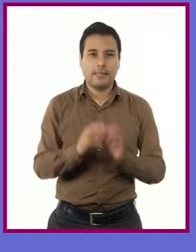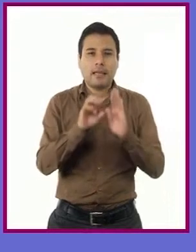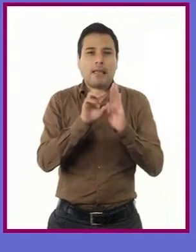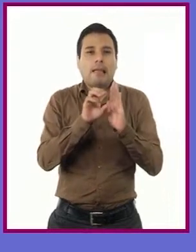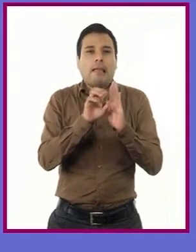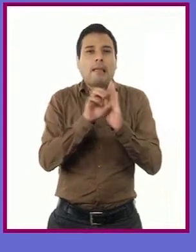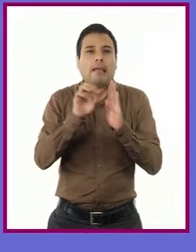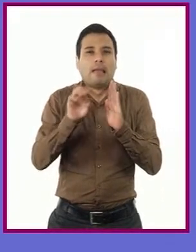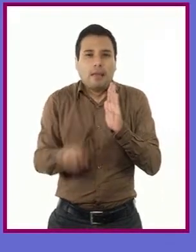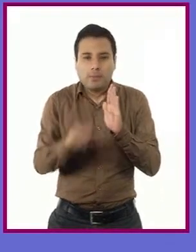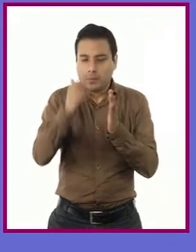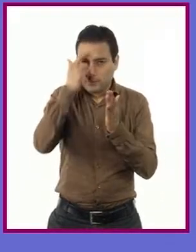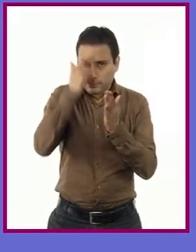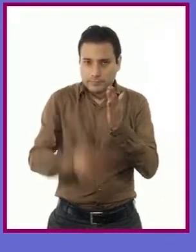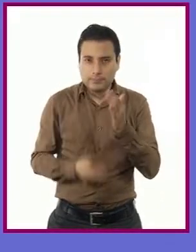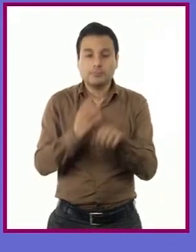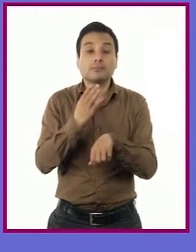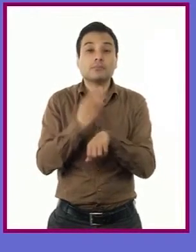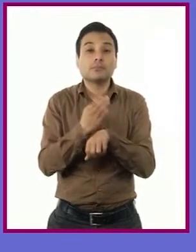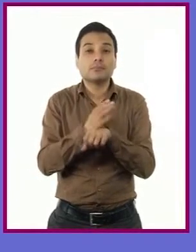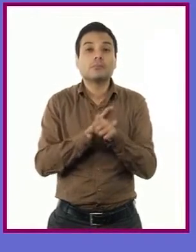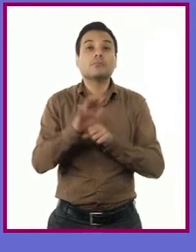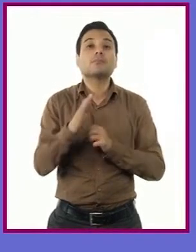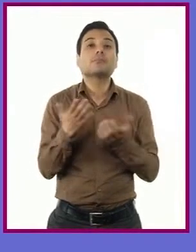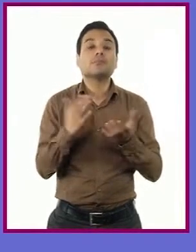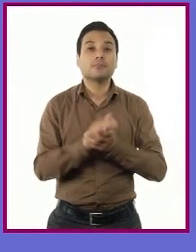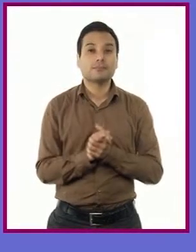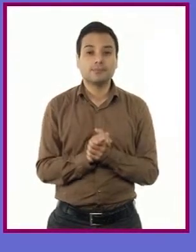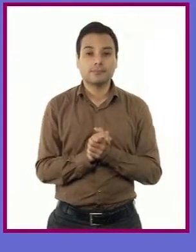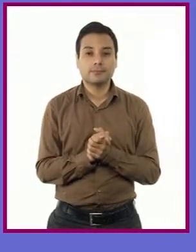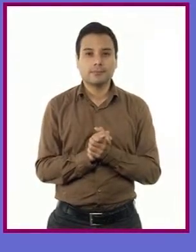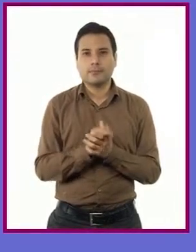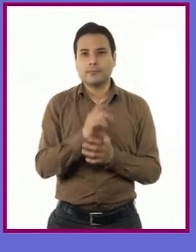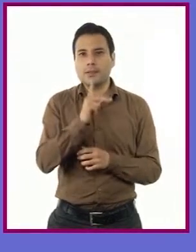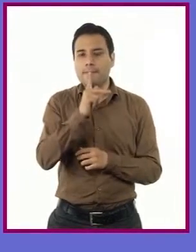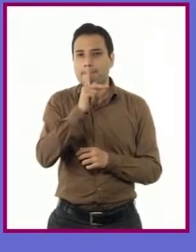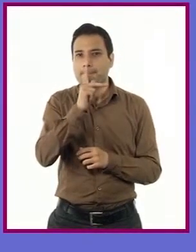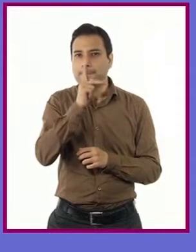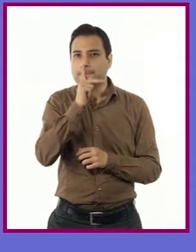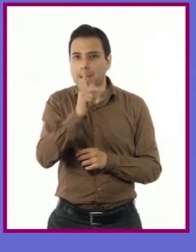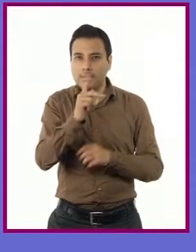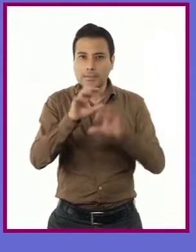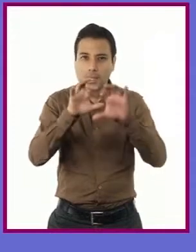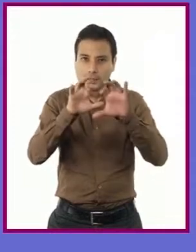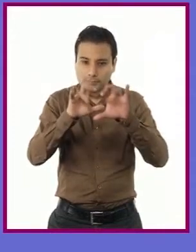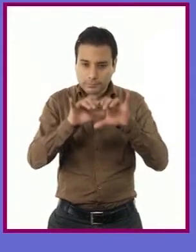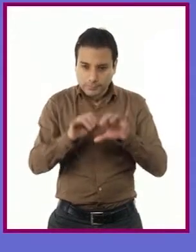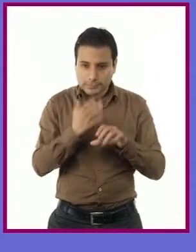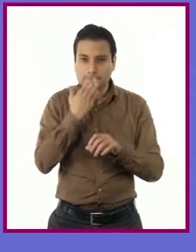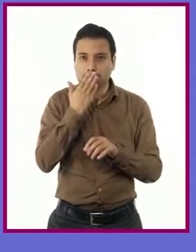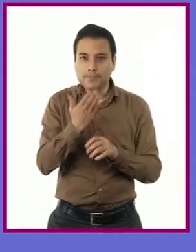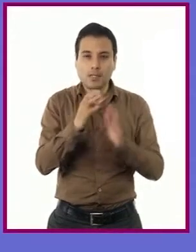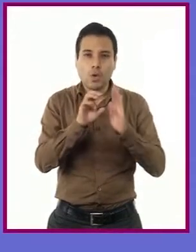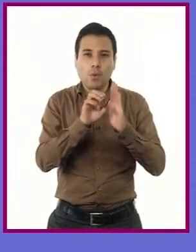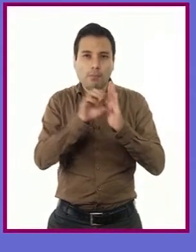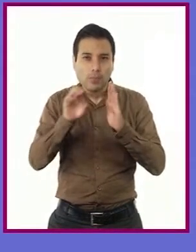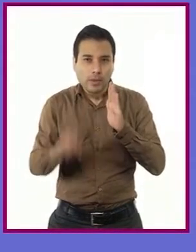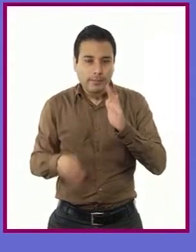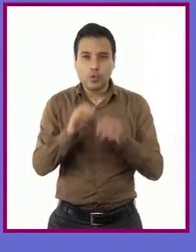se incumple con el reglamento, el uso verbal en la redacción, por ejemplo, modo imperativo